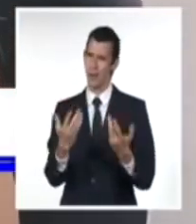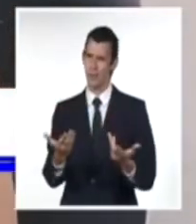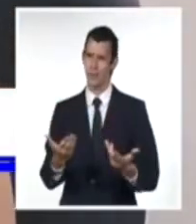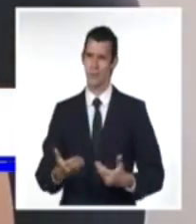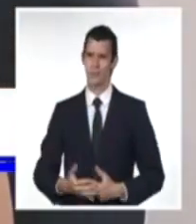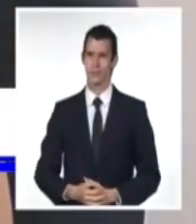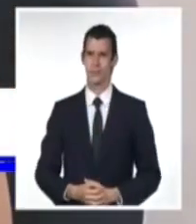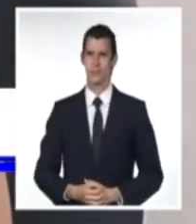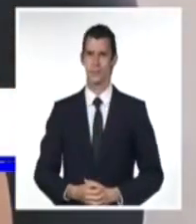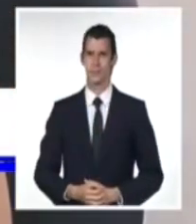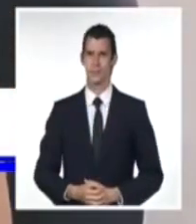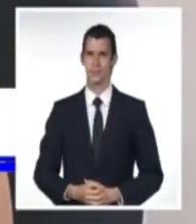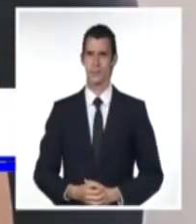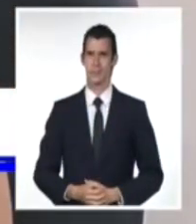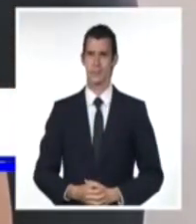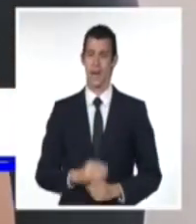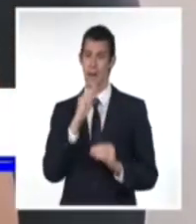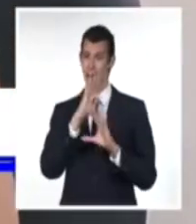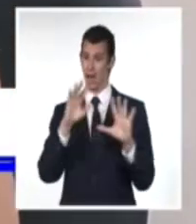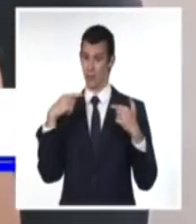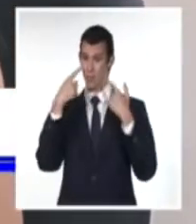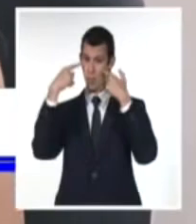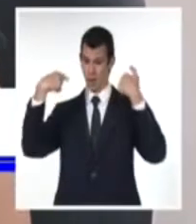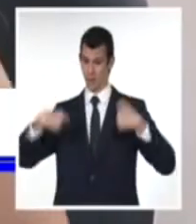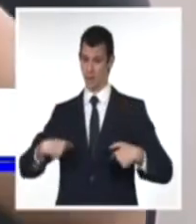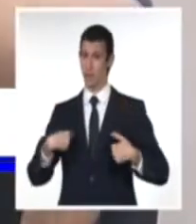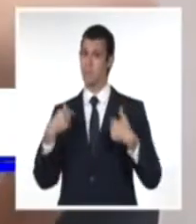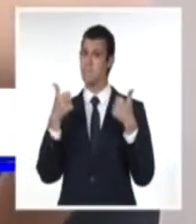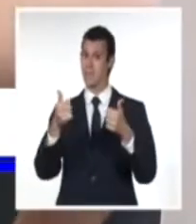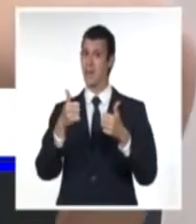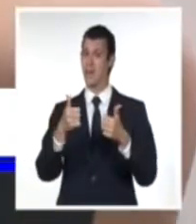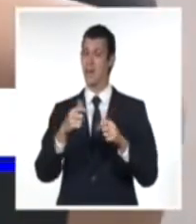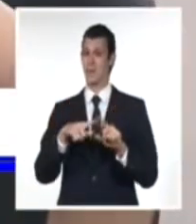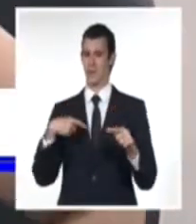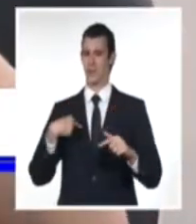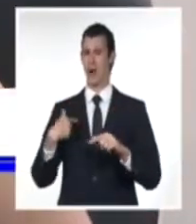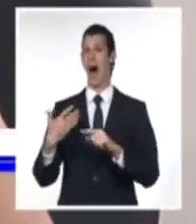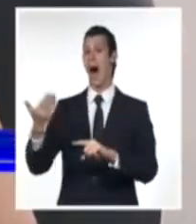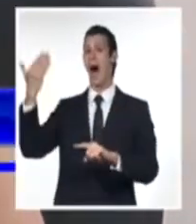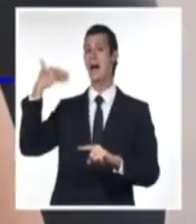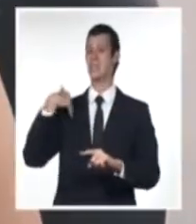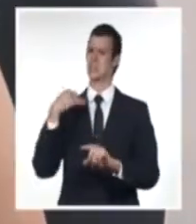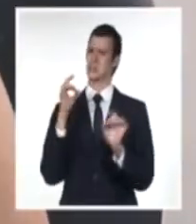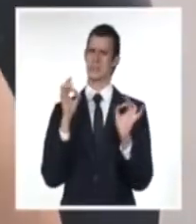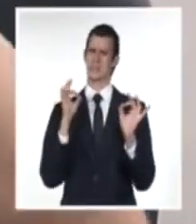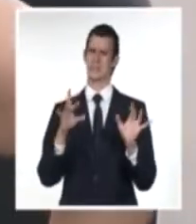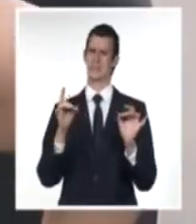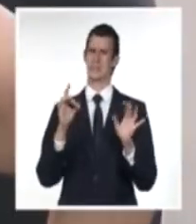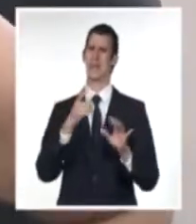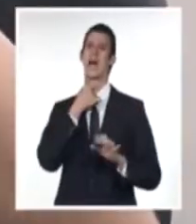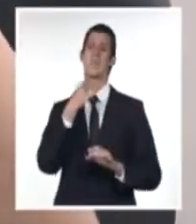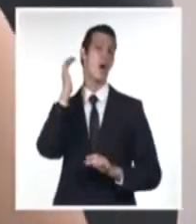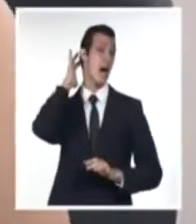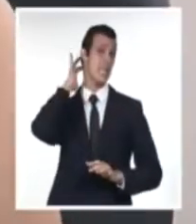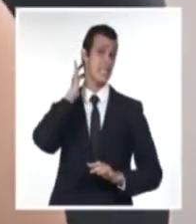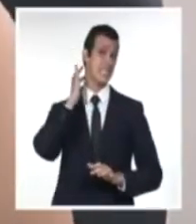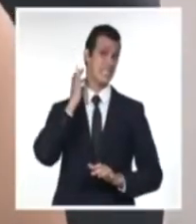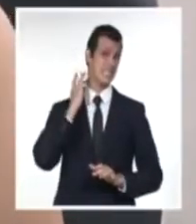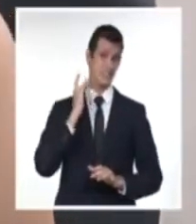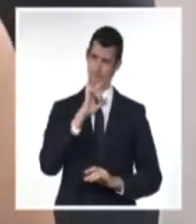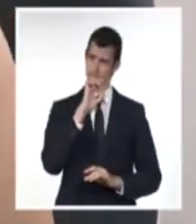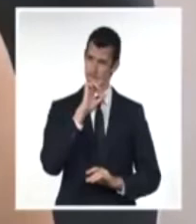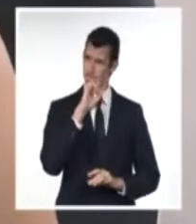llegué con mucho dolor. O sea, los dolores en la cervical, aquí, en las piernas, me estaba afectando mucho las